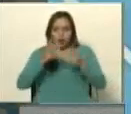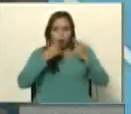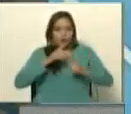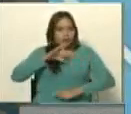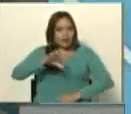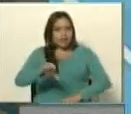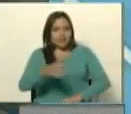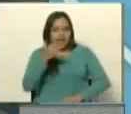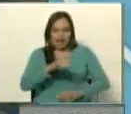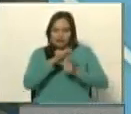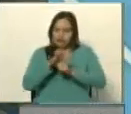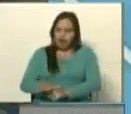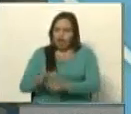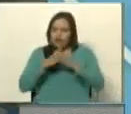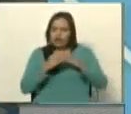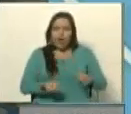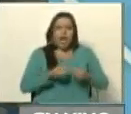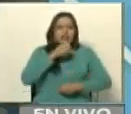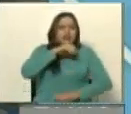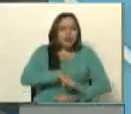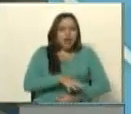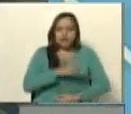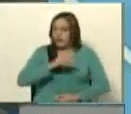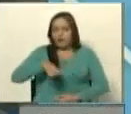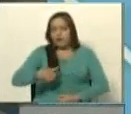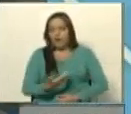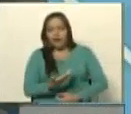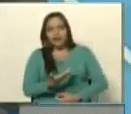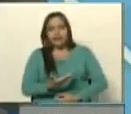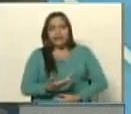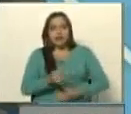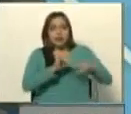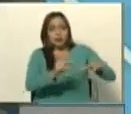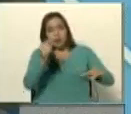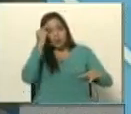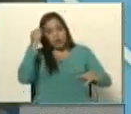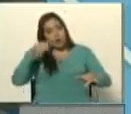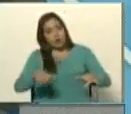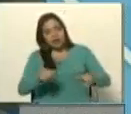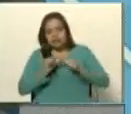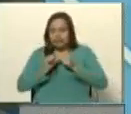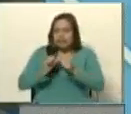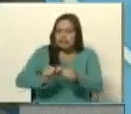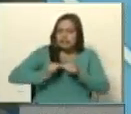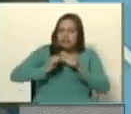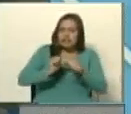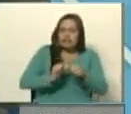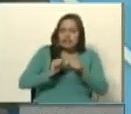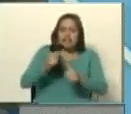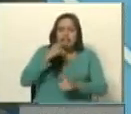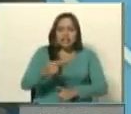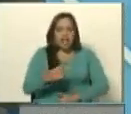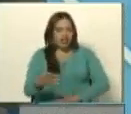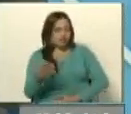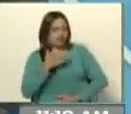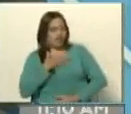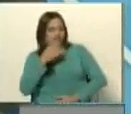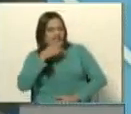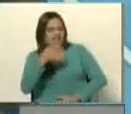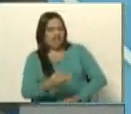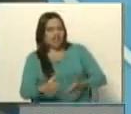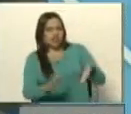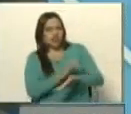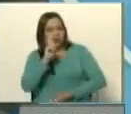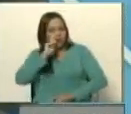dominando todas las narrativas. No puede ser que hasta el día de hoy ellos sigan insistiendo en su verdad en cuanto a Ucrania, en